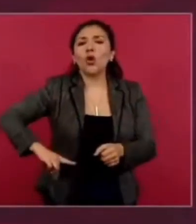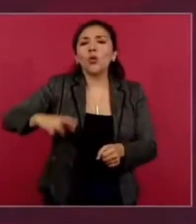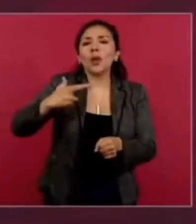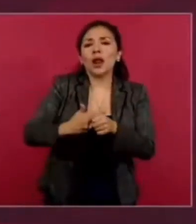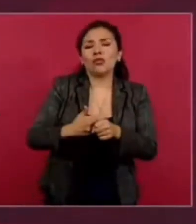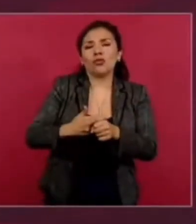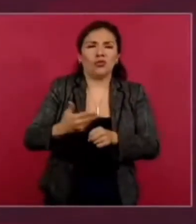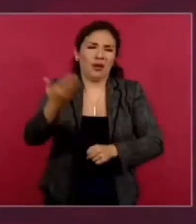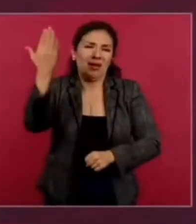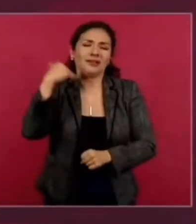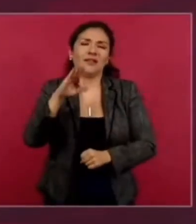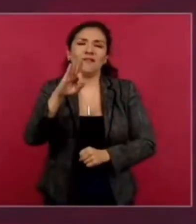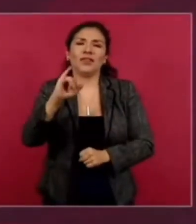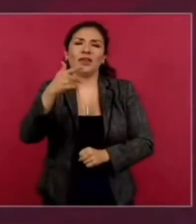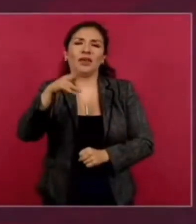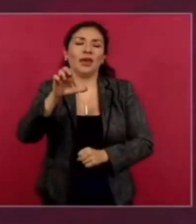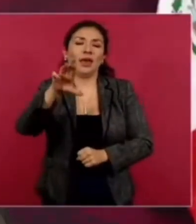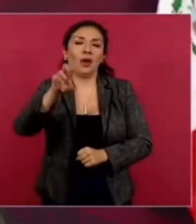Figueroa